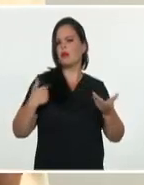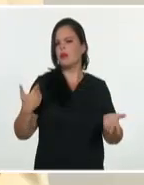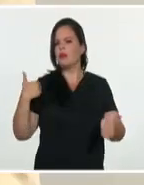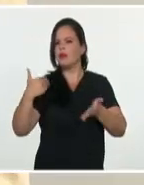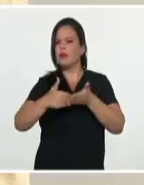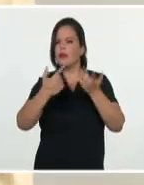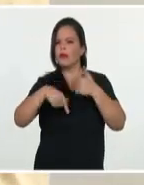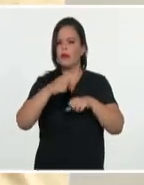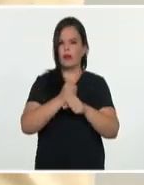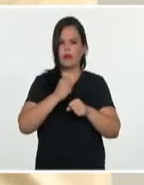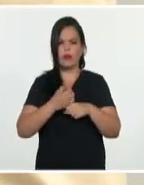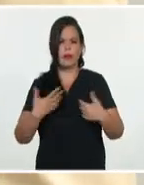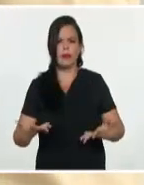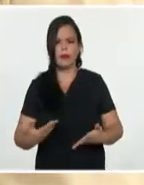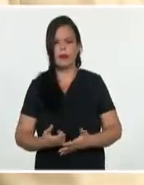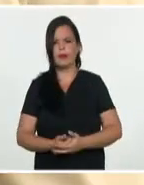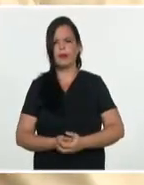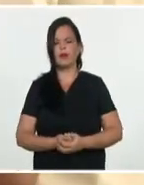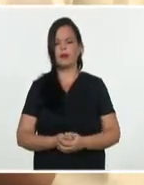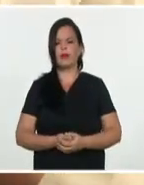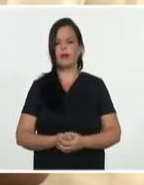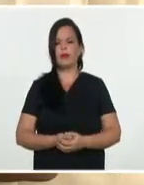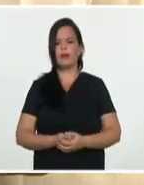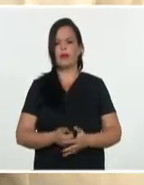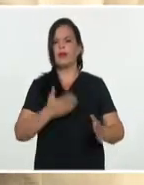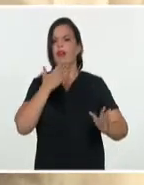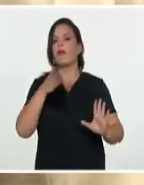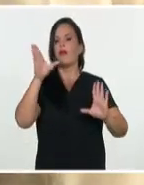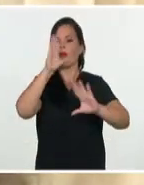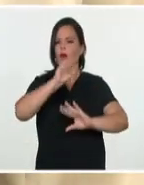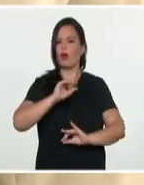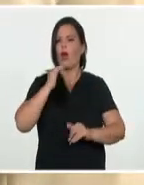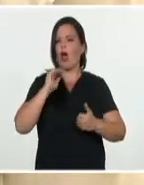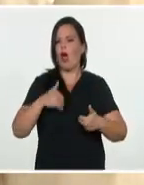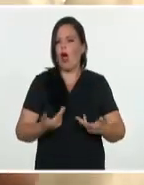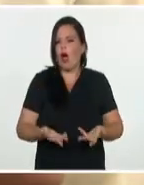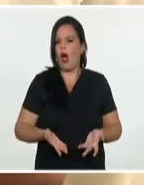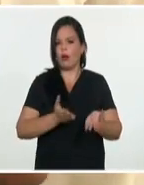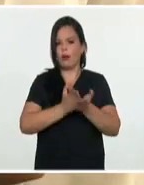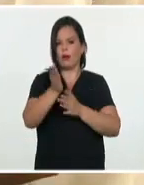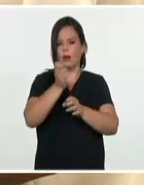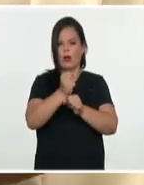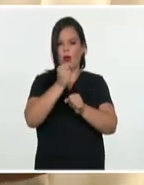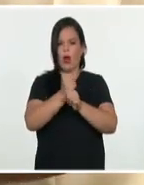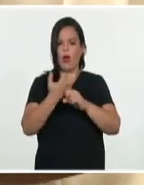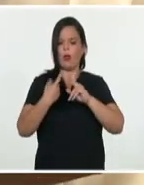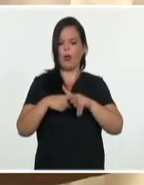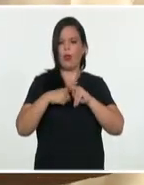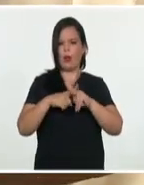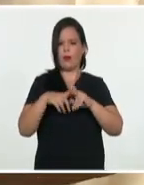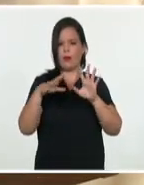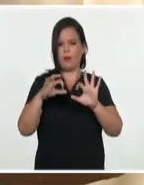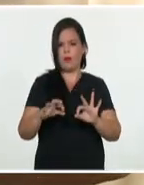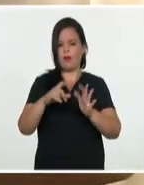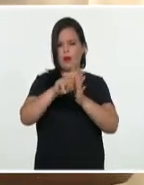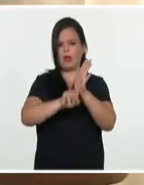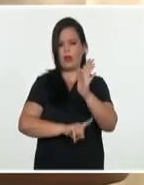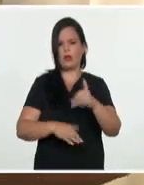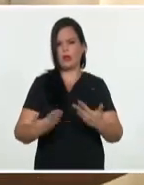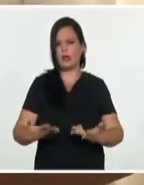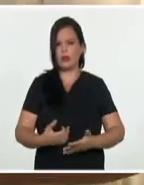Ingeniero, buenas noches. ¿Cuánto se ha avanzado en el trabajo para restablecer capacidad de generación en el sistema? Buenas noches,